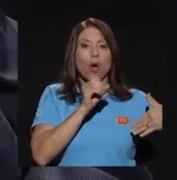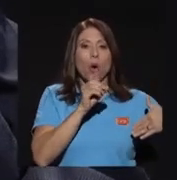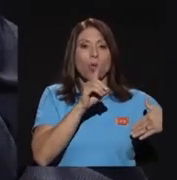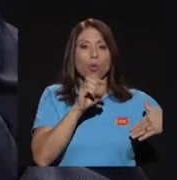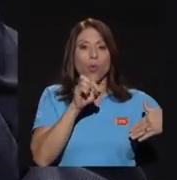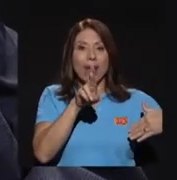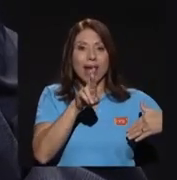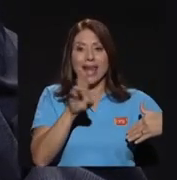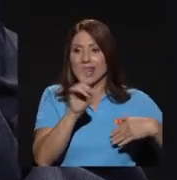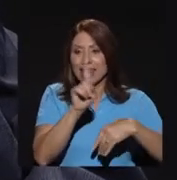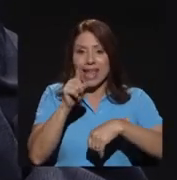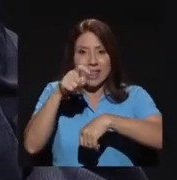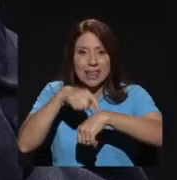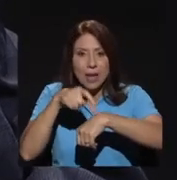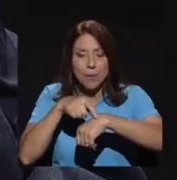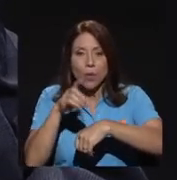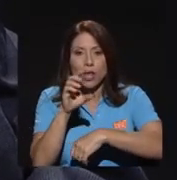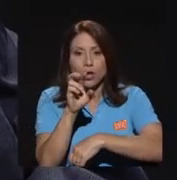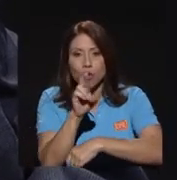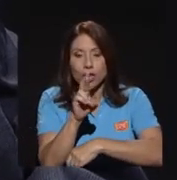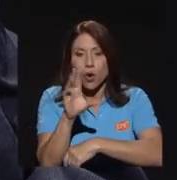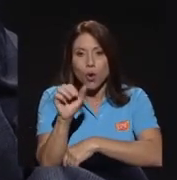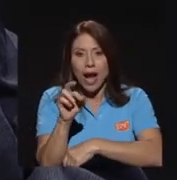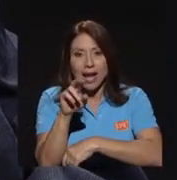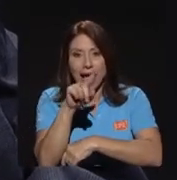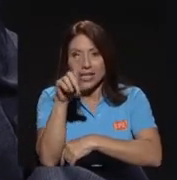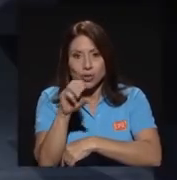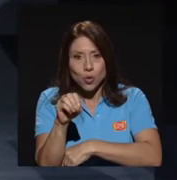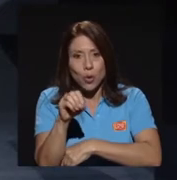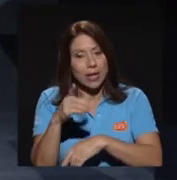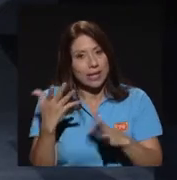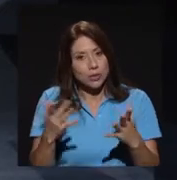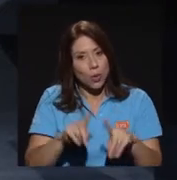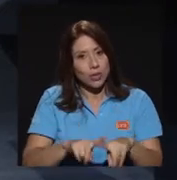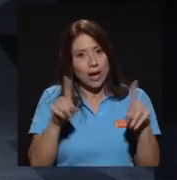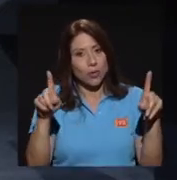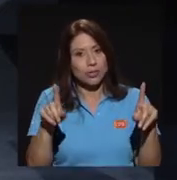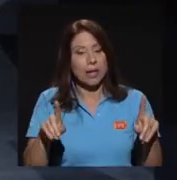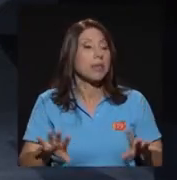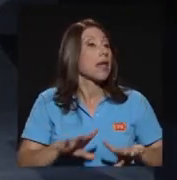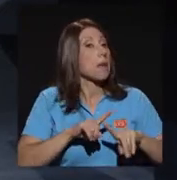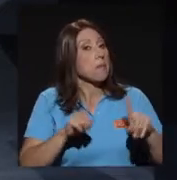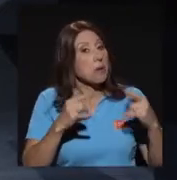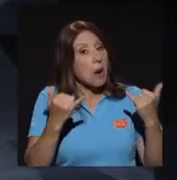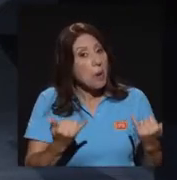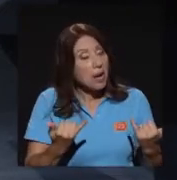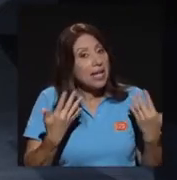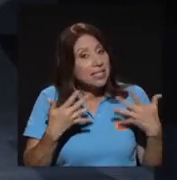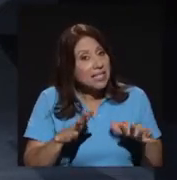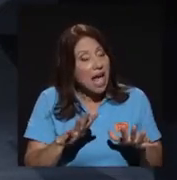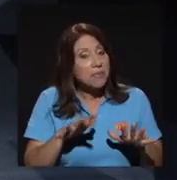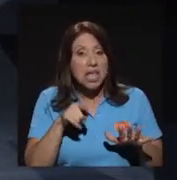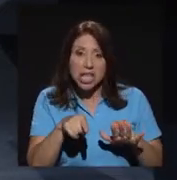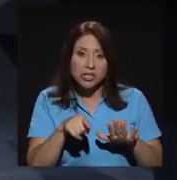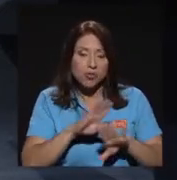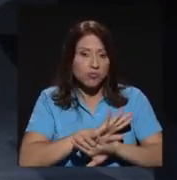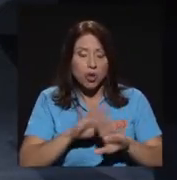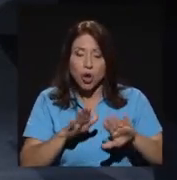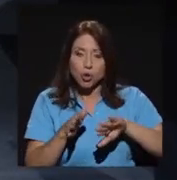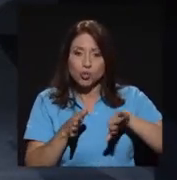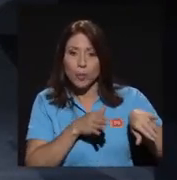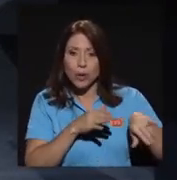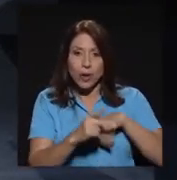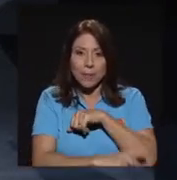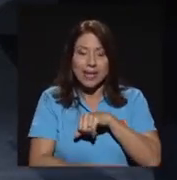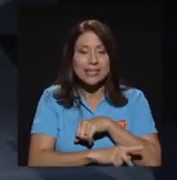cosa bueno pero ahora digamos es ese solo superyó del país y me parece a mí que en